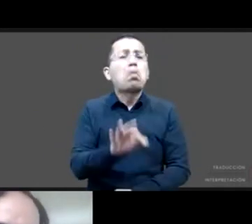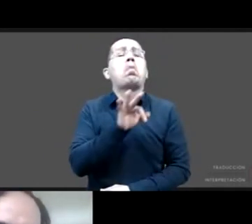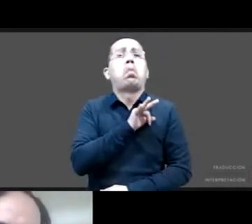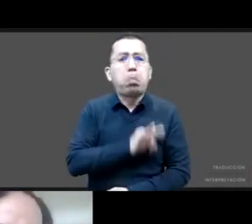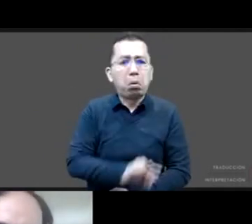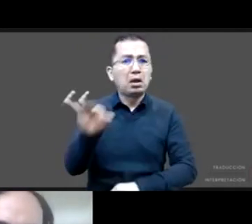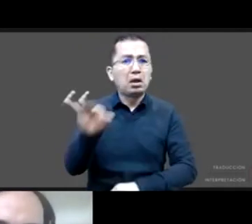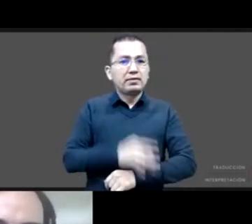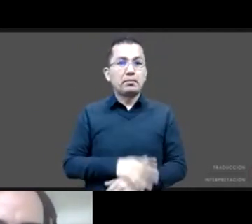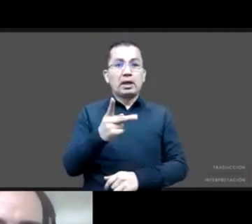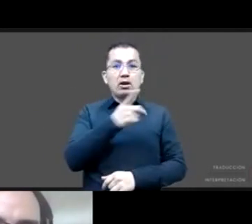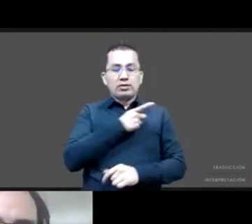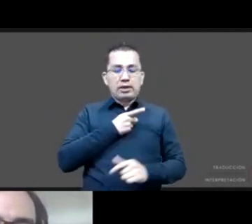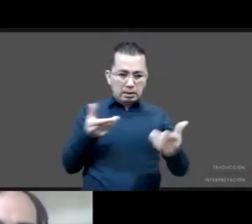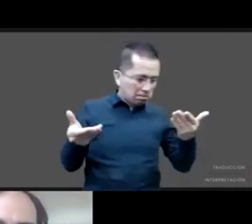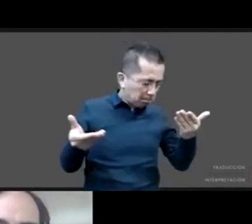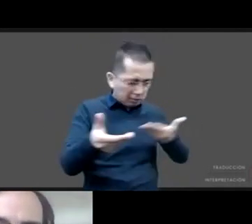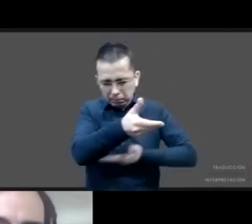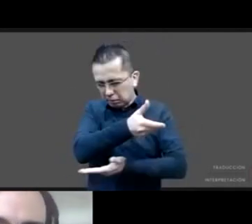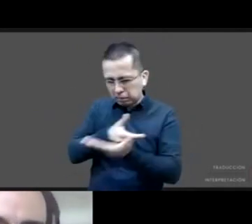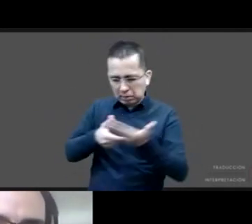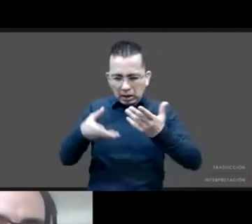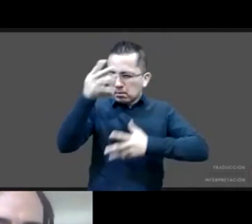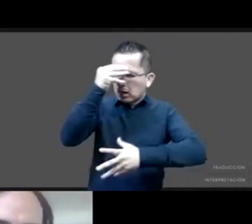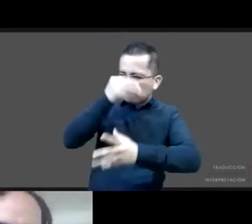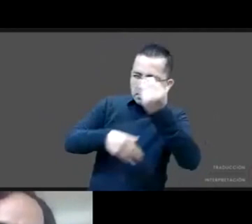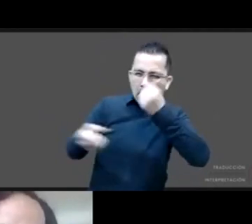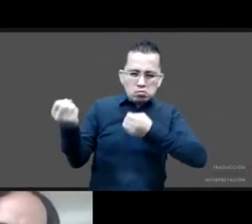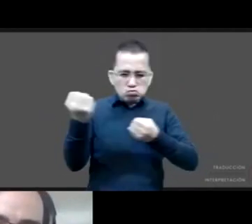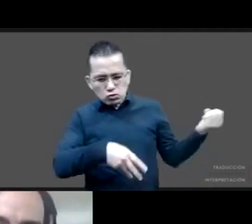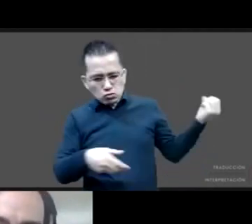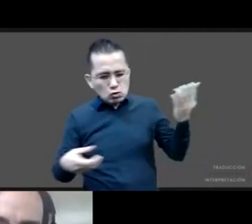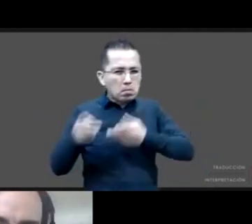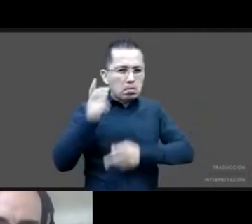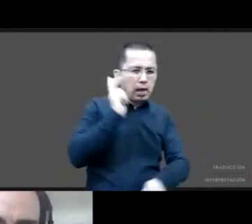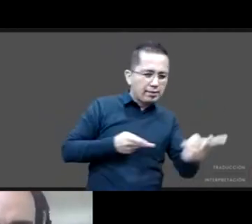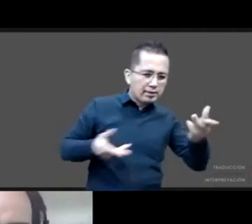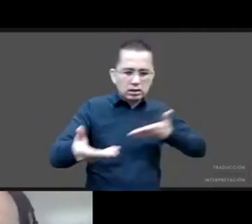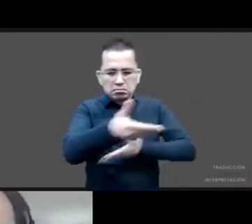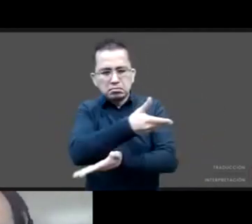es que la vivencia se convierte en experiencia y se convierte en aprendizaje y se convierte en cambio